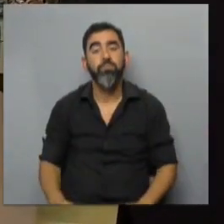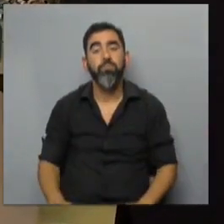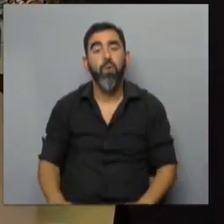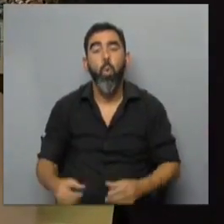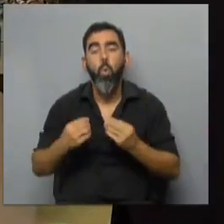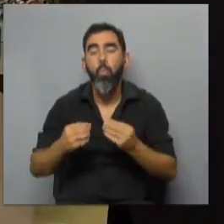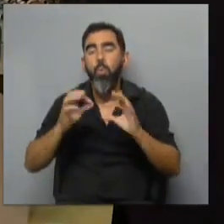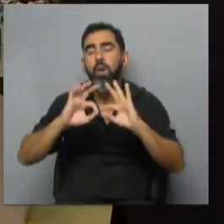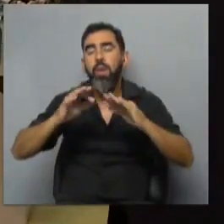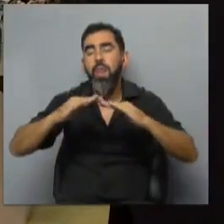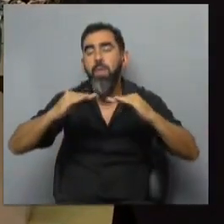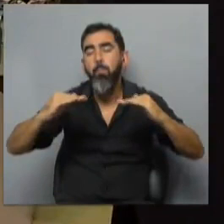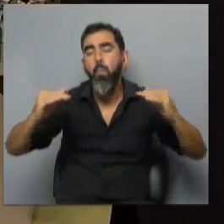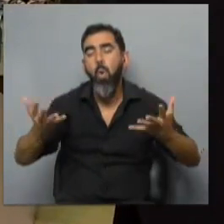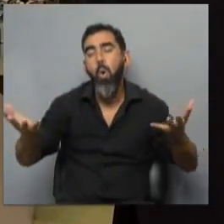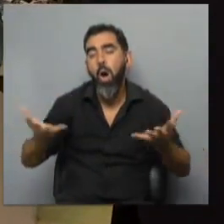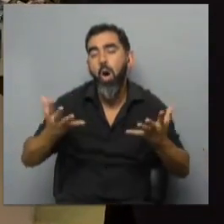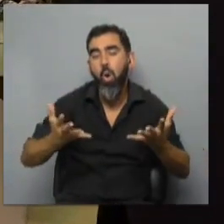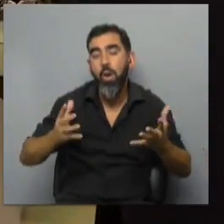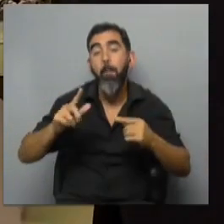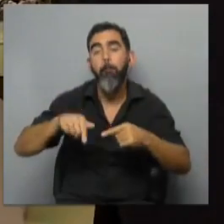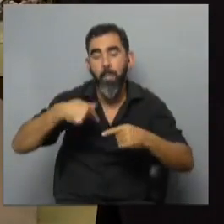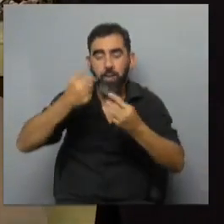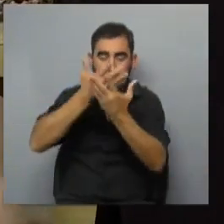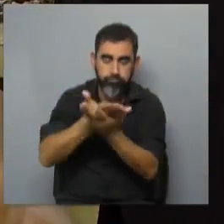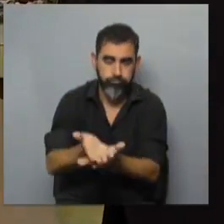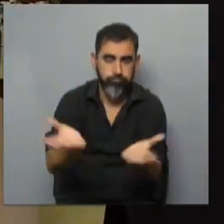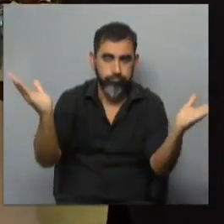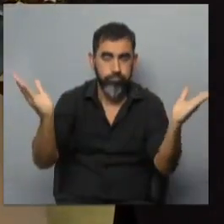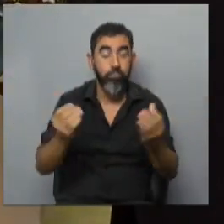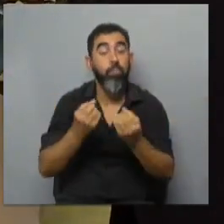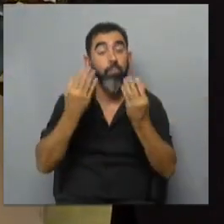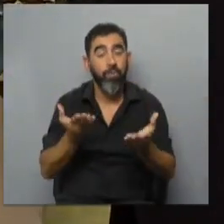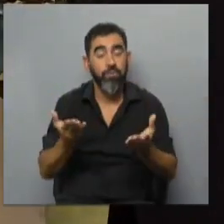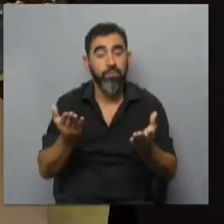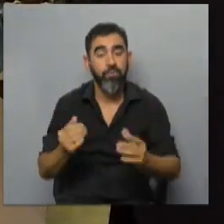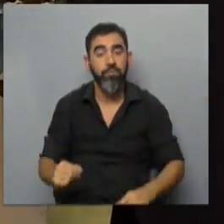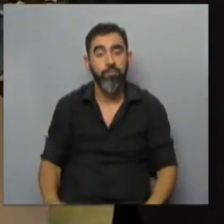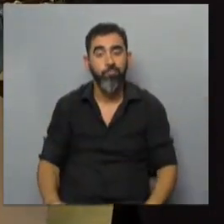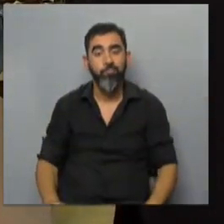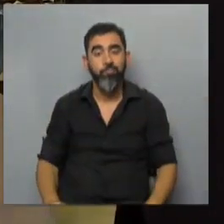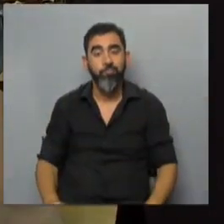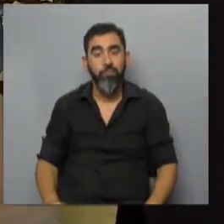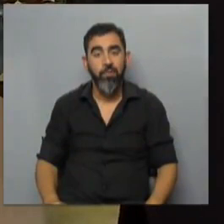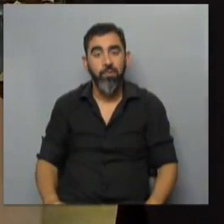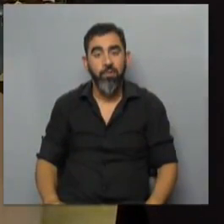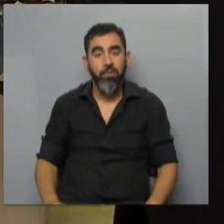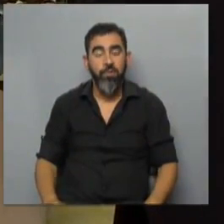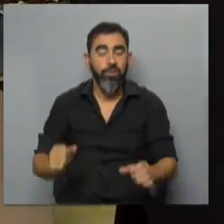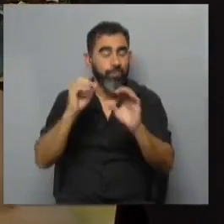rítmicos que estamos llegando hoy en día y eso mañana se va a dar se va a ver porque justamente como lo dijo mi compañera que no se pudo